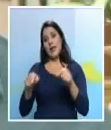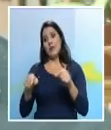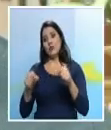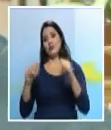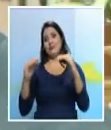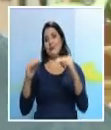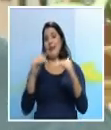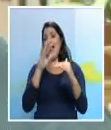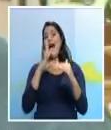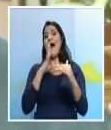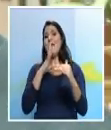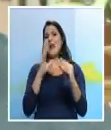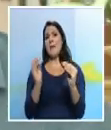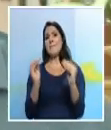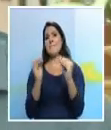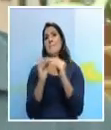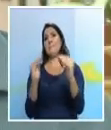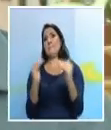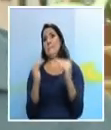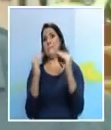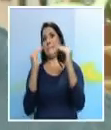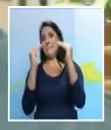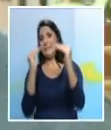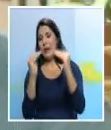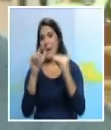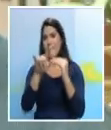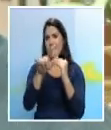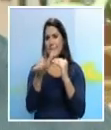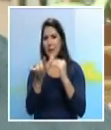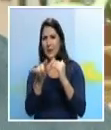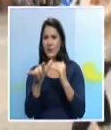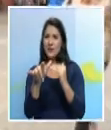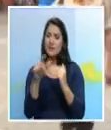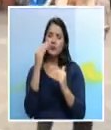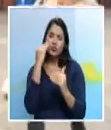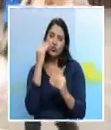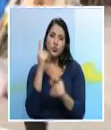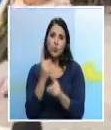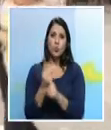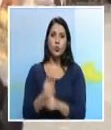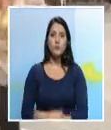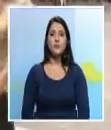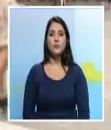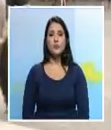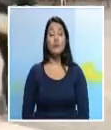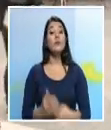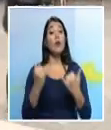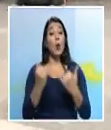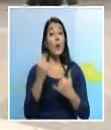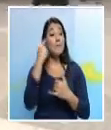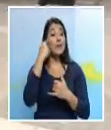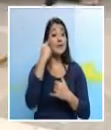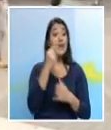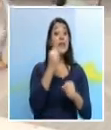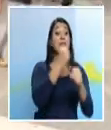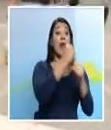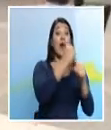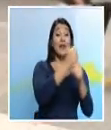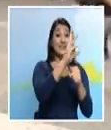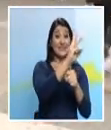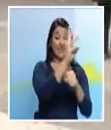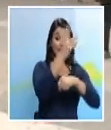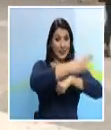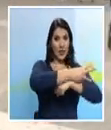que manipulan, igualmente me parece de manera indebida. En ANEP creen que el rol de 6 días laborados y 6 días